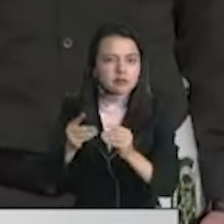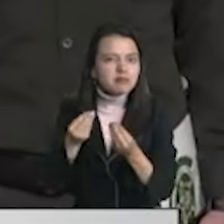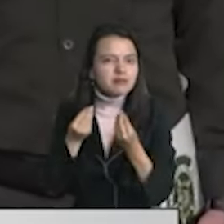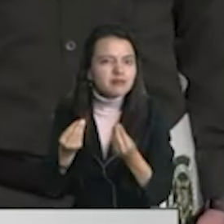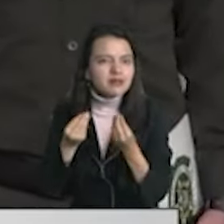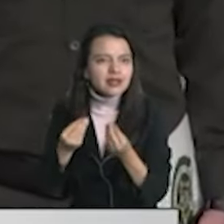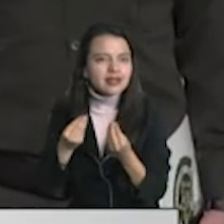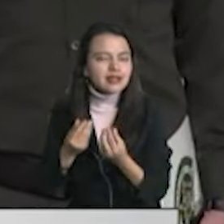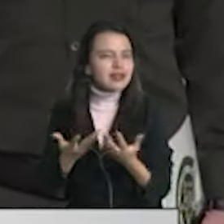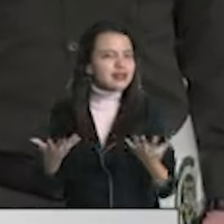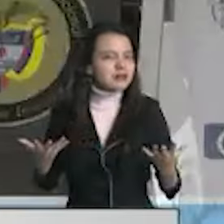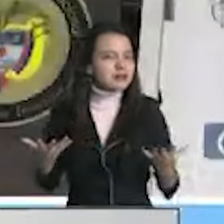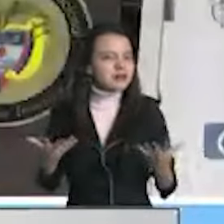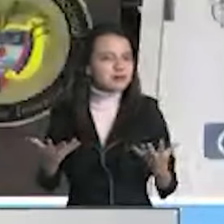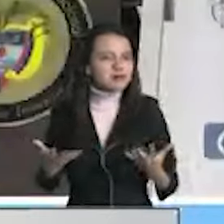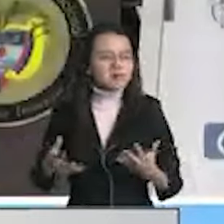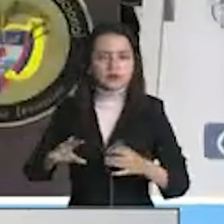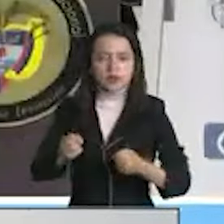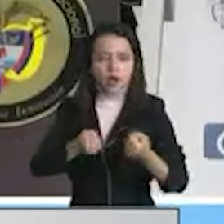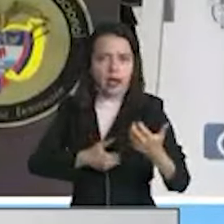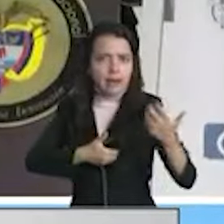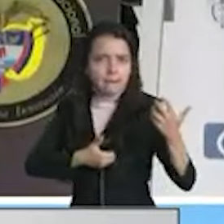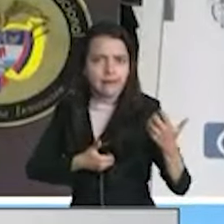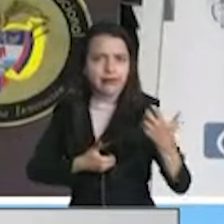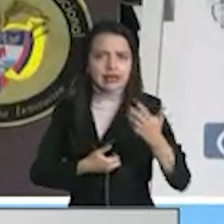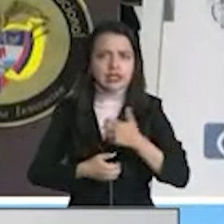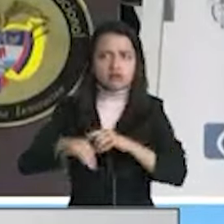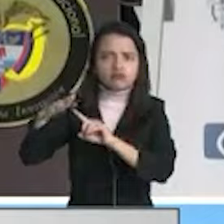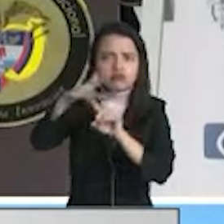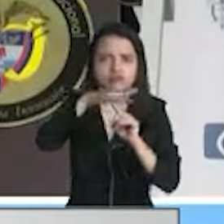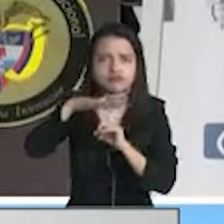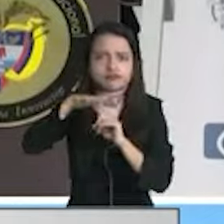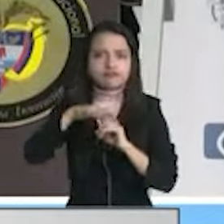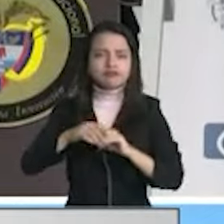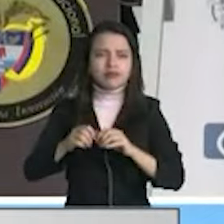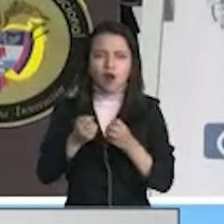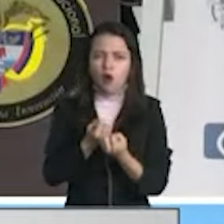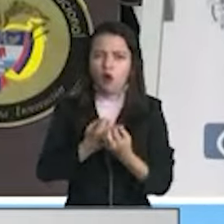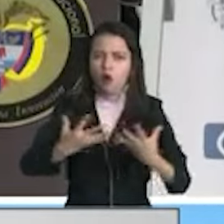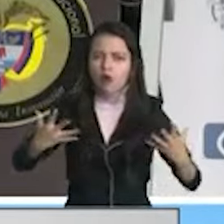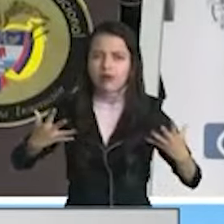capacidades, equipos, medios aéreos,